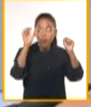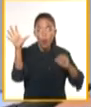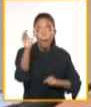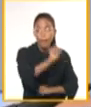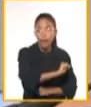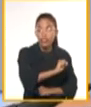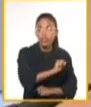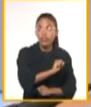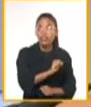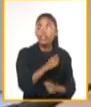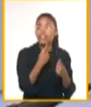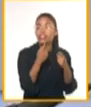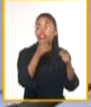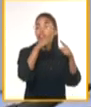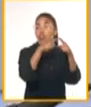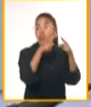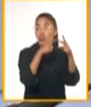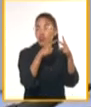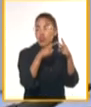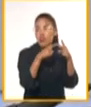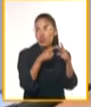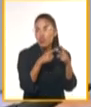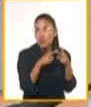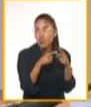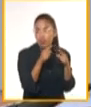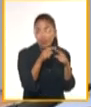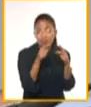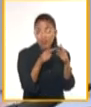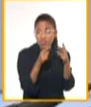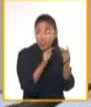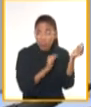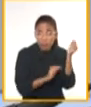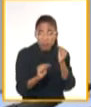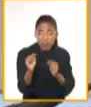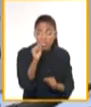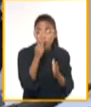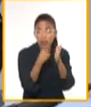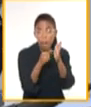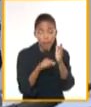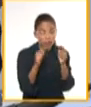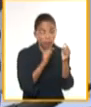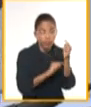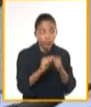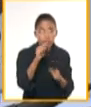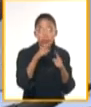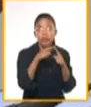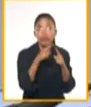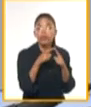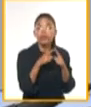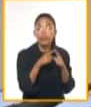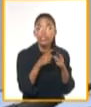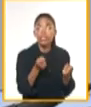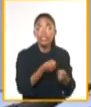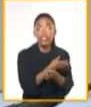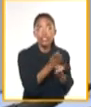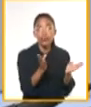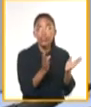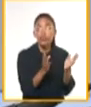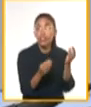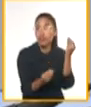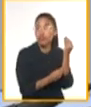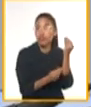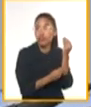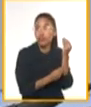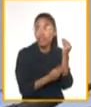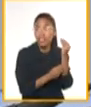hay dos condiciones muy necesarias para que el sistema se mantenga robusto y pueda. Primero, que haya disponibilidad de potencia, ya estábamos diciendo que estábamos en el límite.